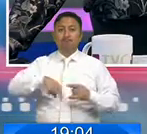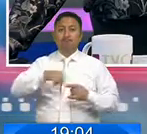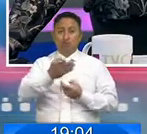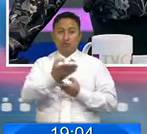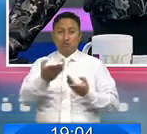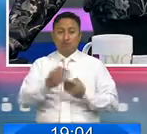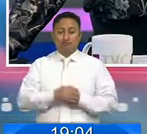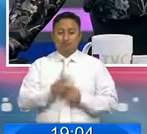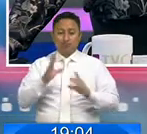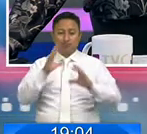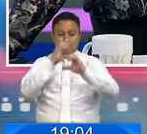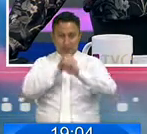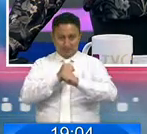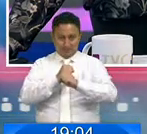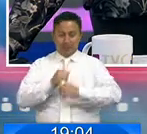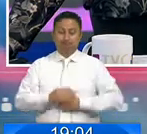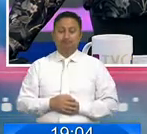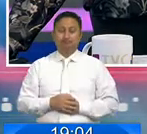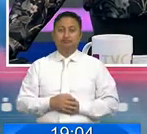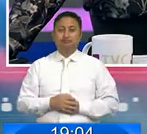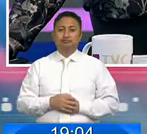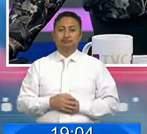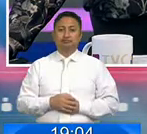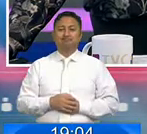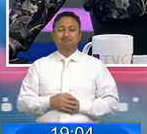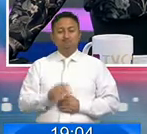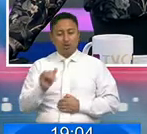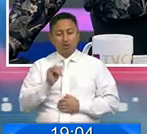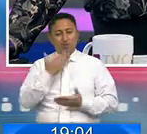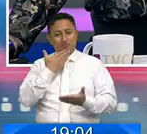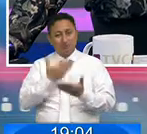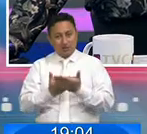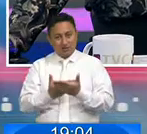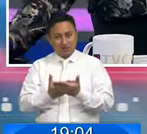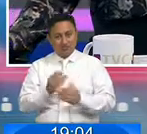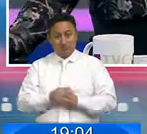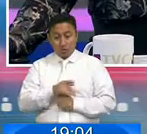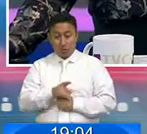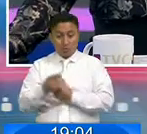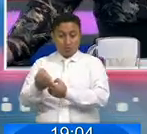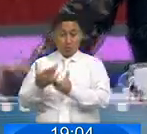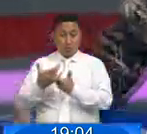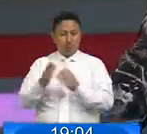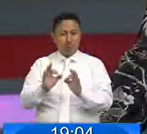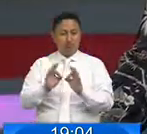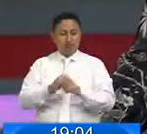que tengan una buena noche. Una buena noche, Javier. Muchísimas gracias por esa información desde el Palacio Legislativo.